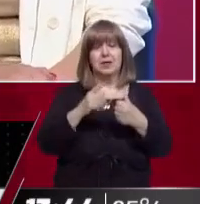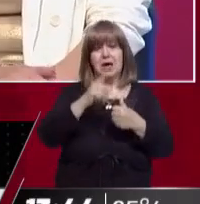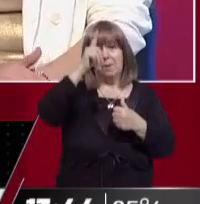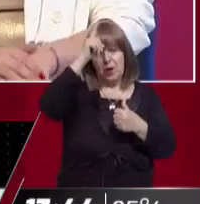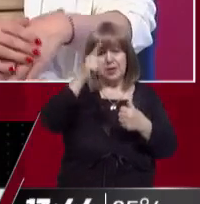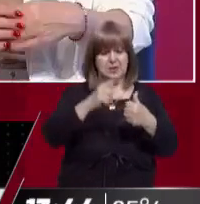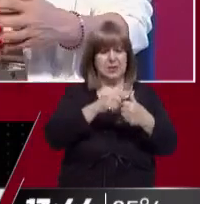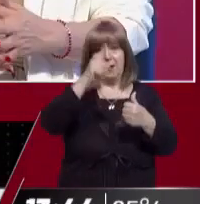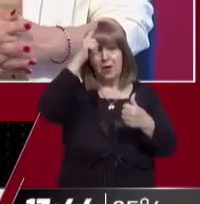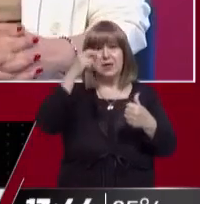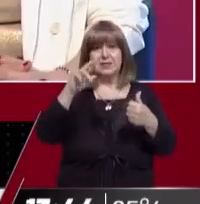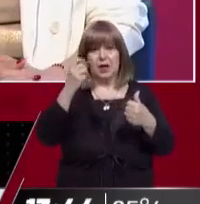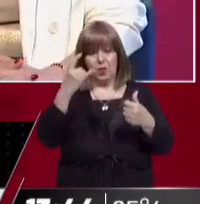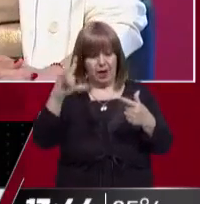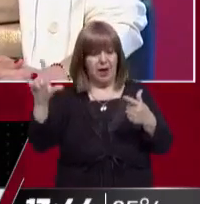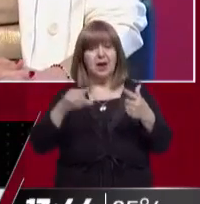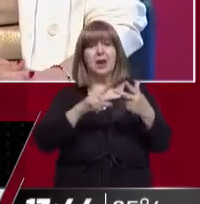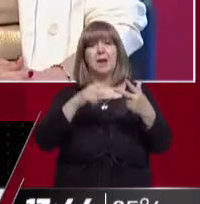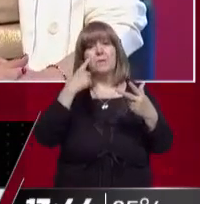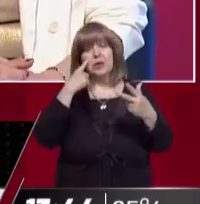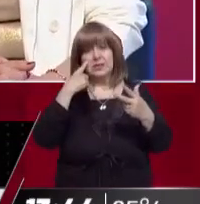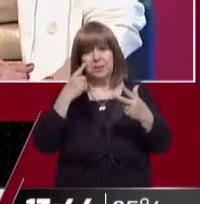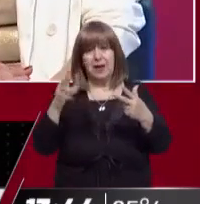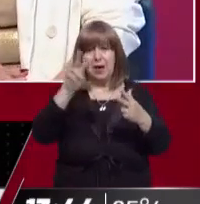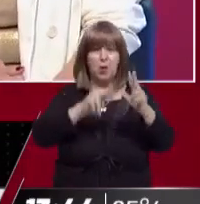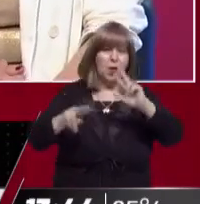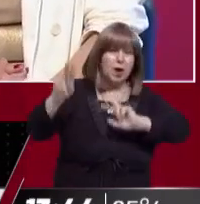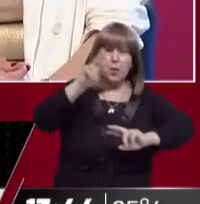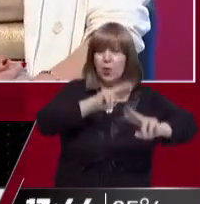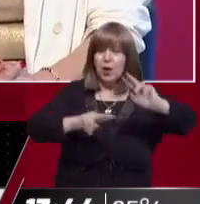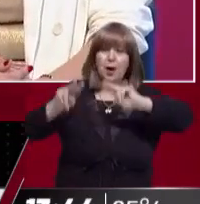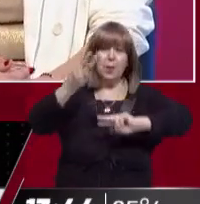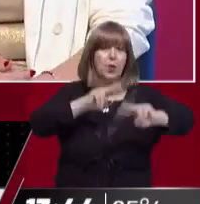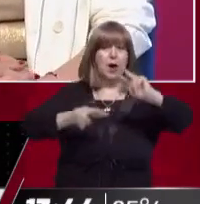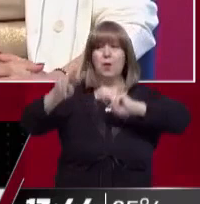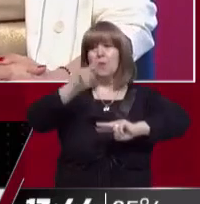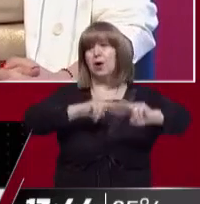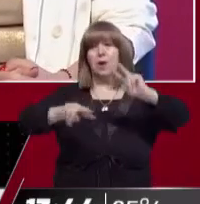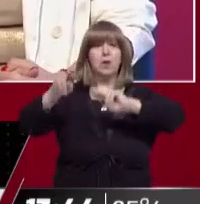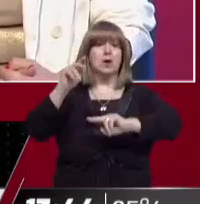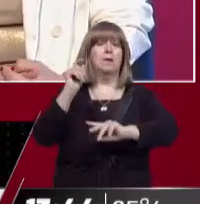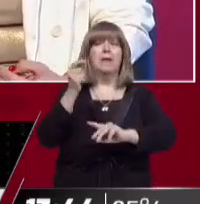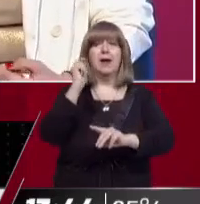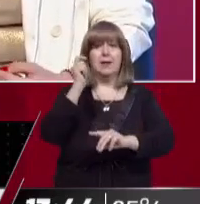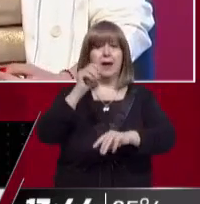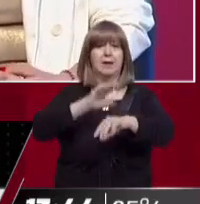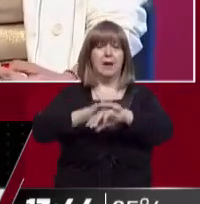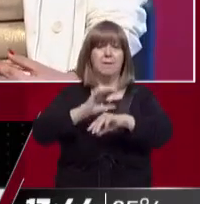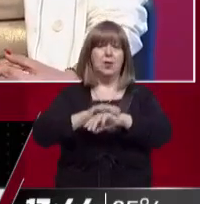Policía rural, gente de bromatología de los municipios, todos están trabajando de manera mancomunada para tratar de dar